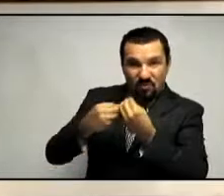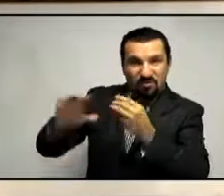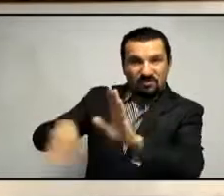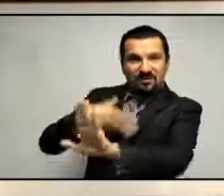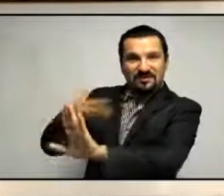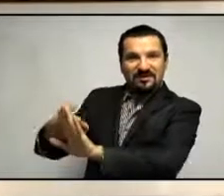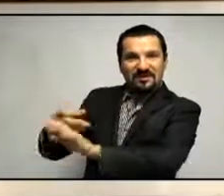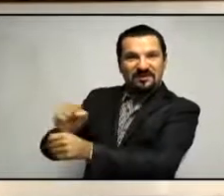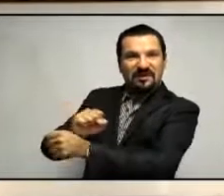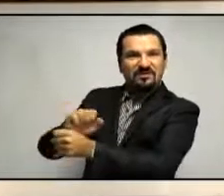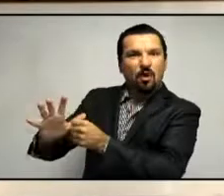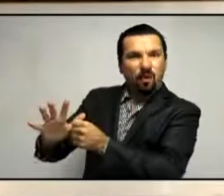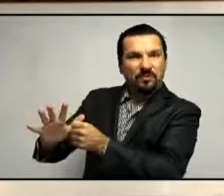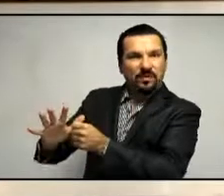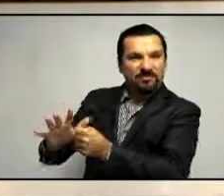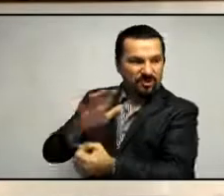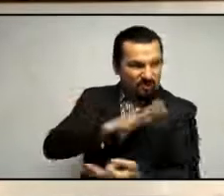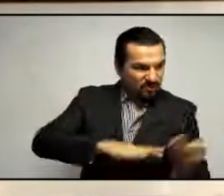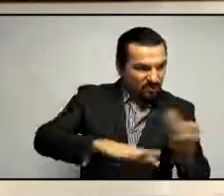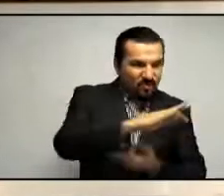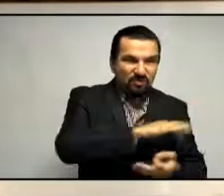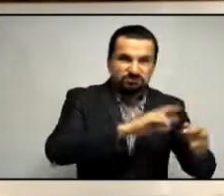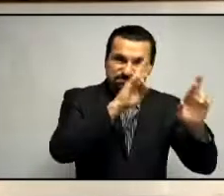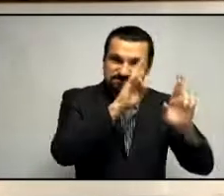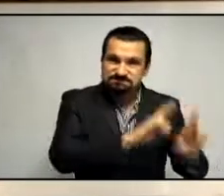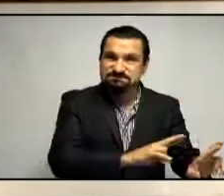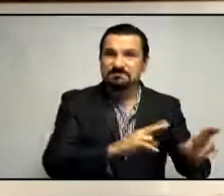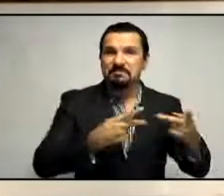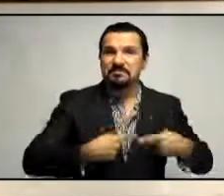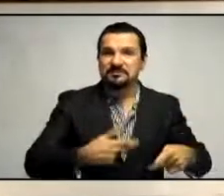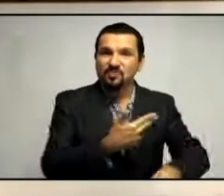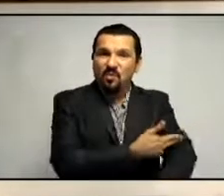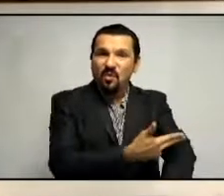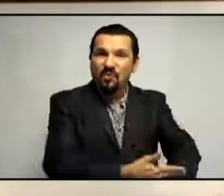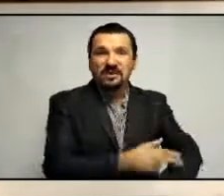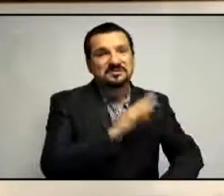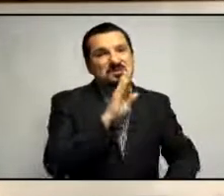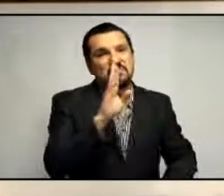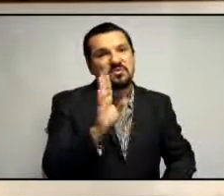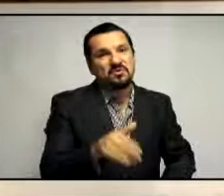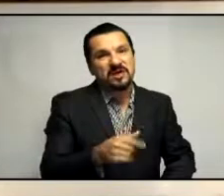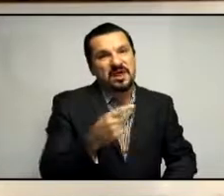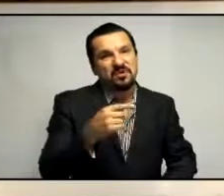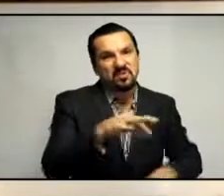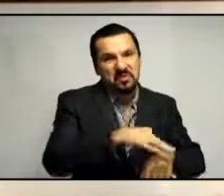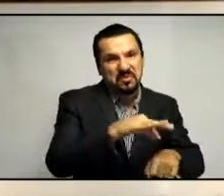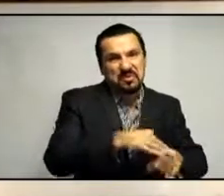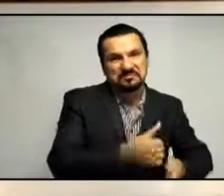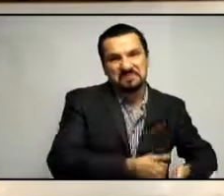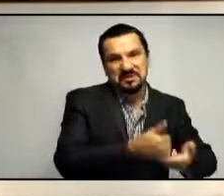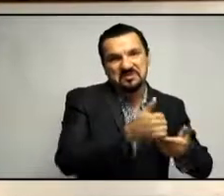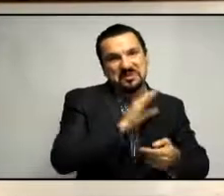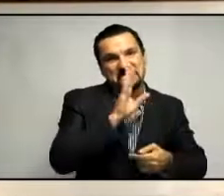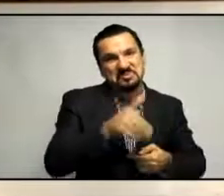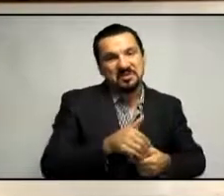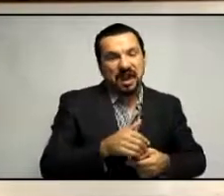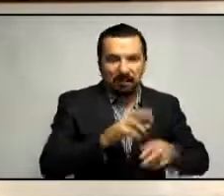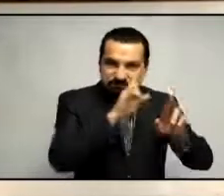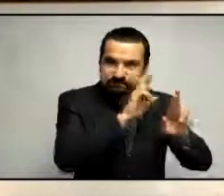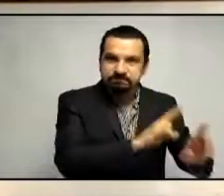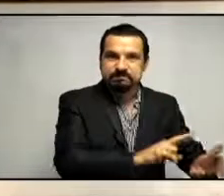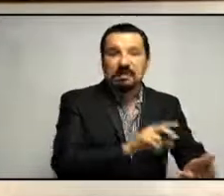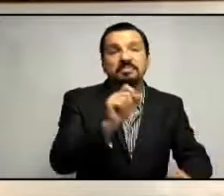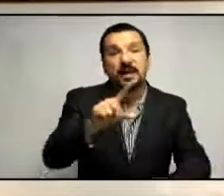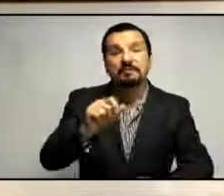COVID y honrar así a quienes lamentablemente entregaron su vida para vencerlo. Hagamos una tregua